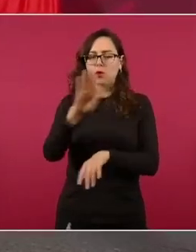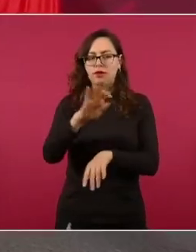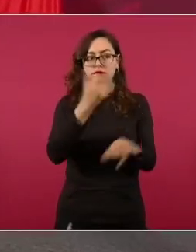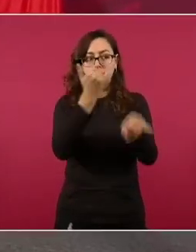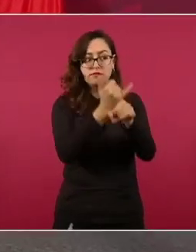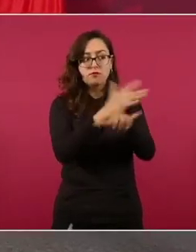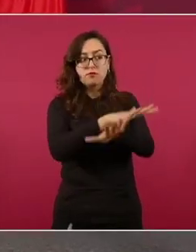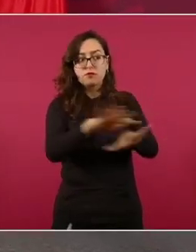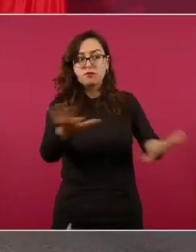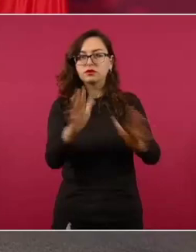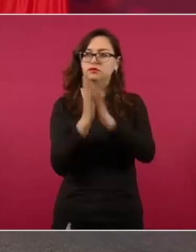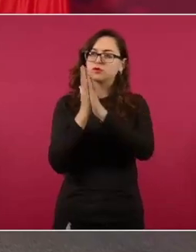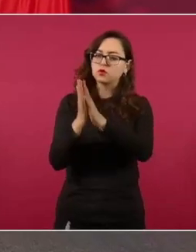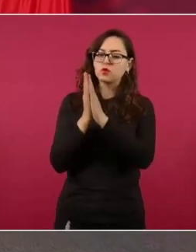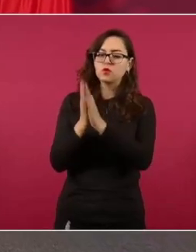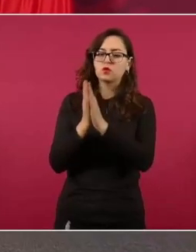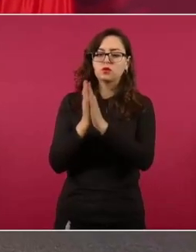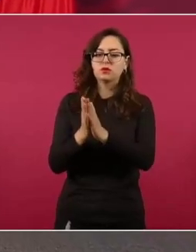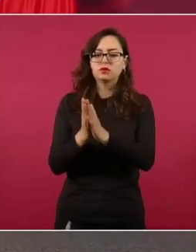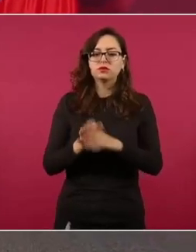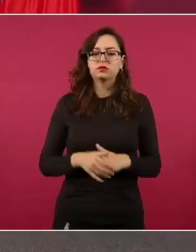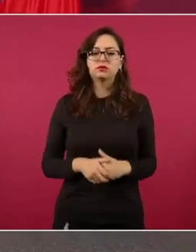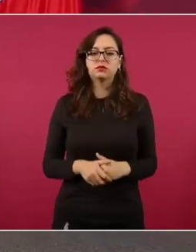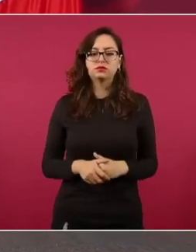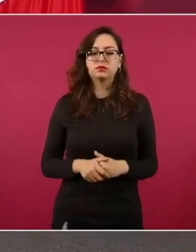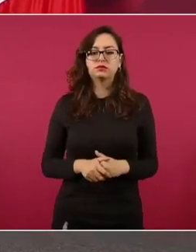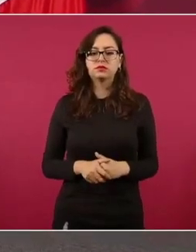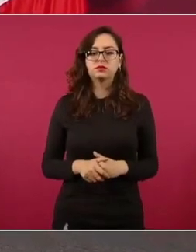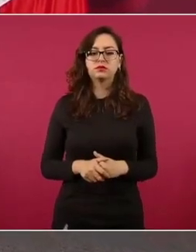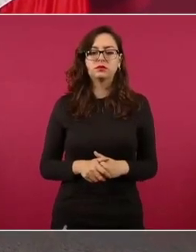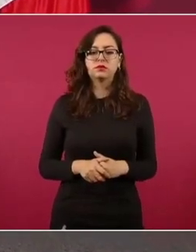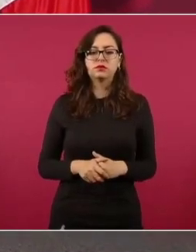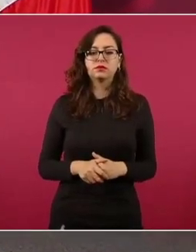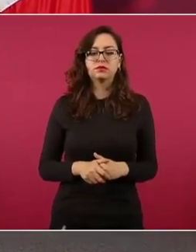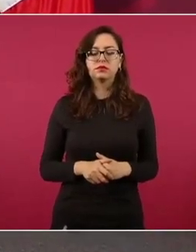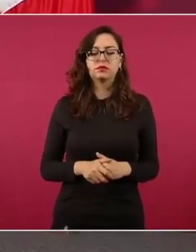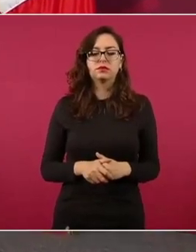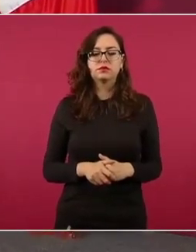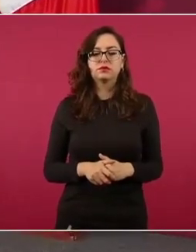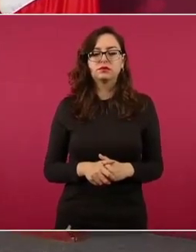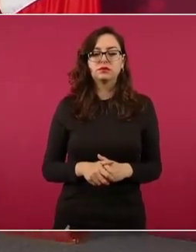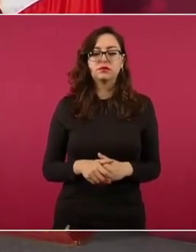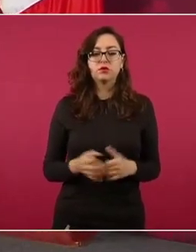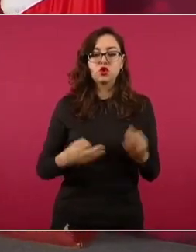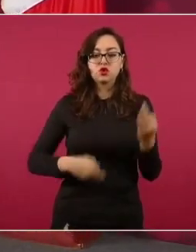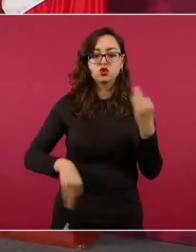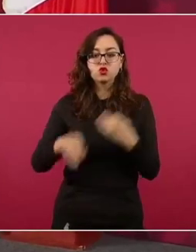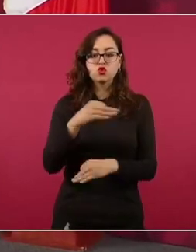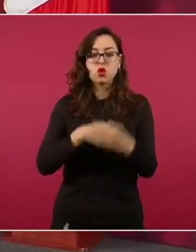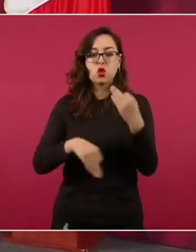investigaciones, todo lo relacionado con la adquisición